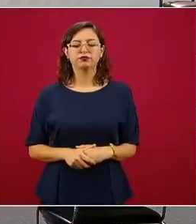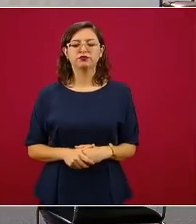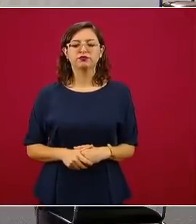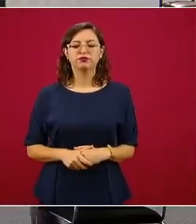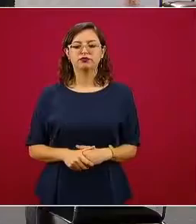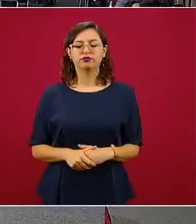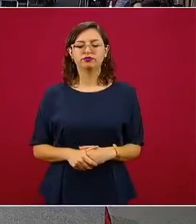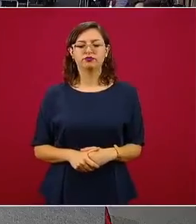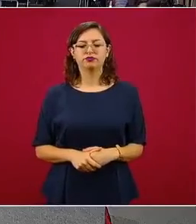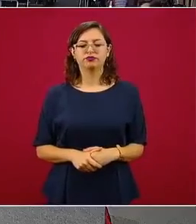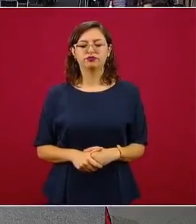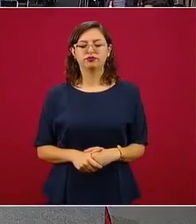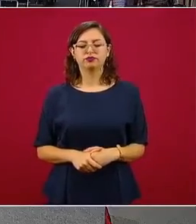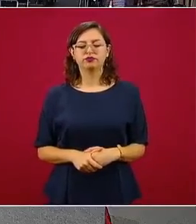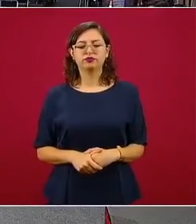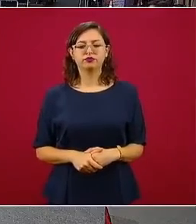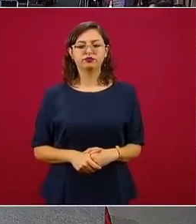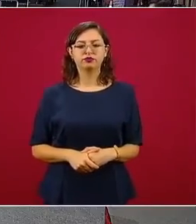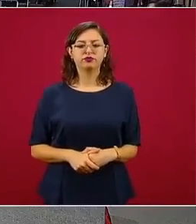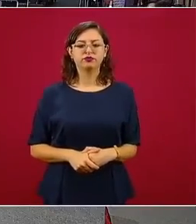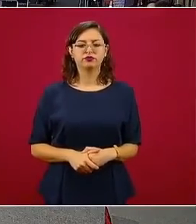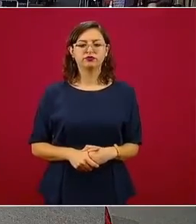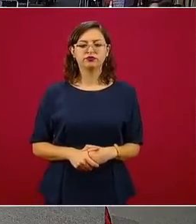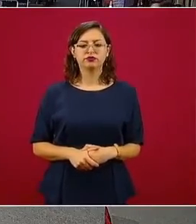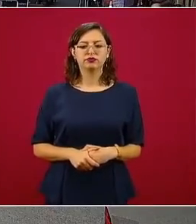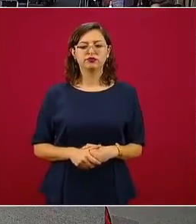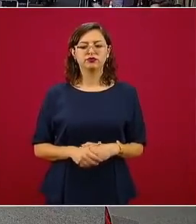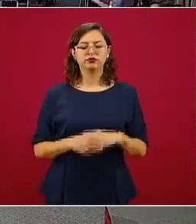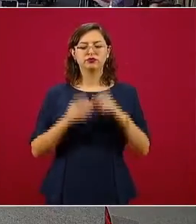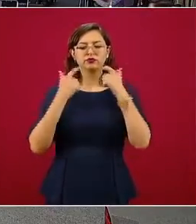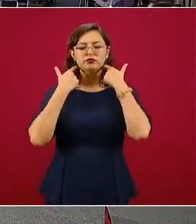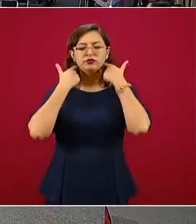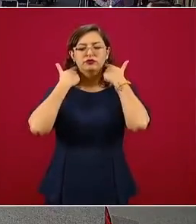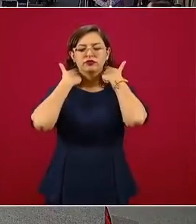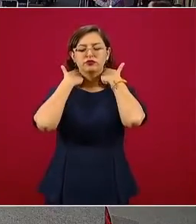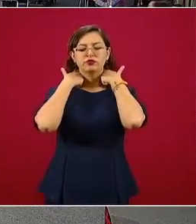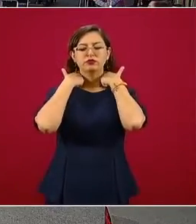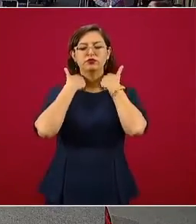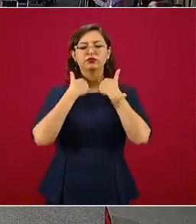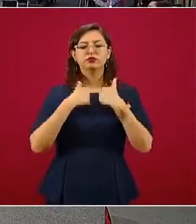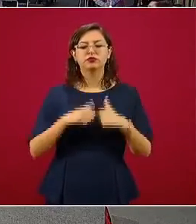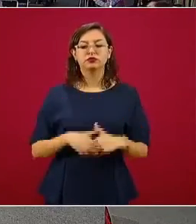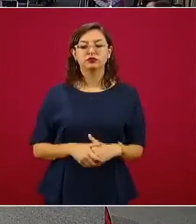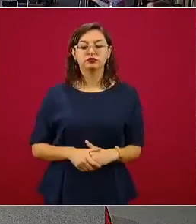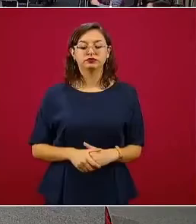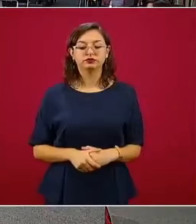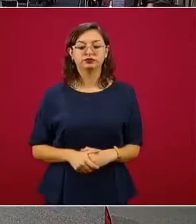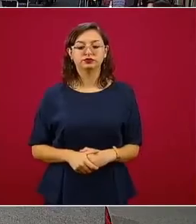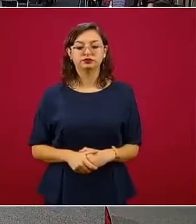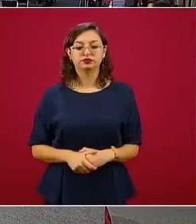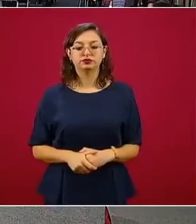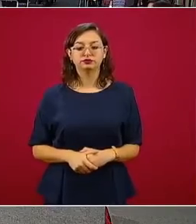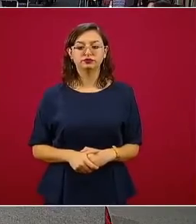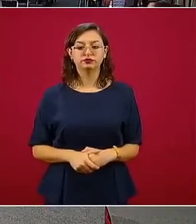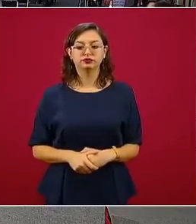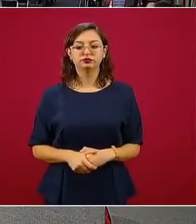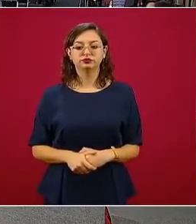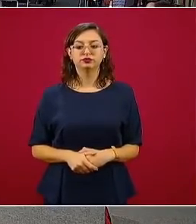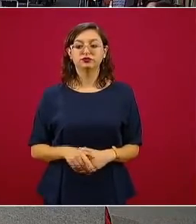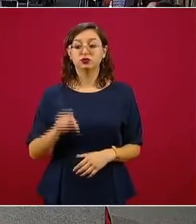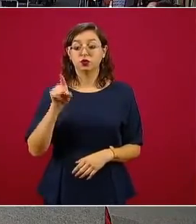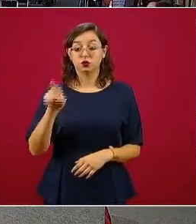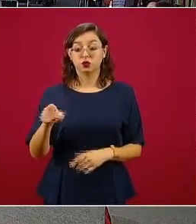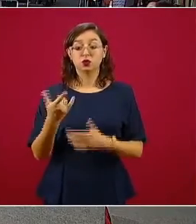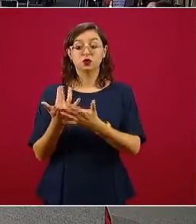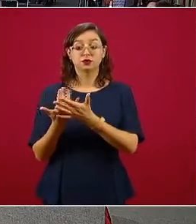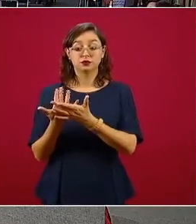cuánto, presidente? No, a ti te vamos a dejar pendiente